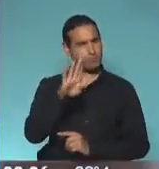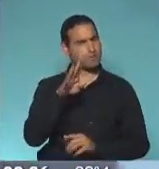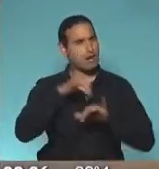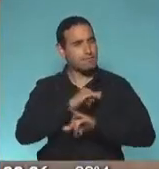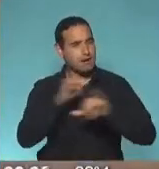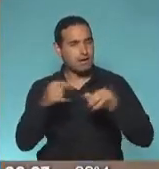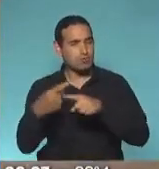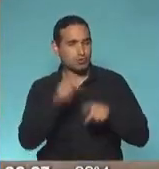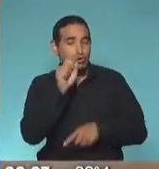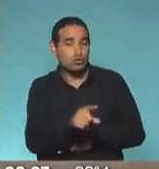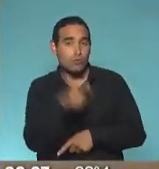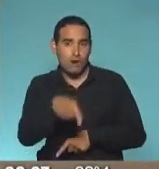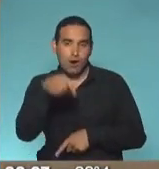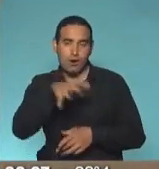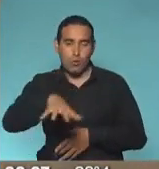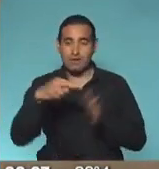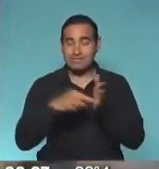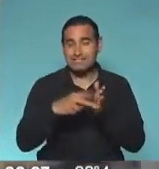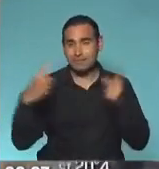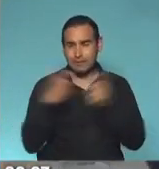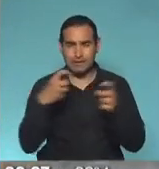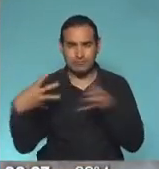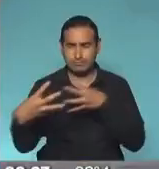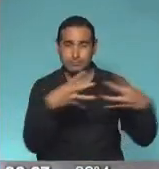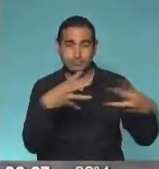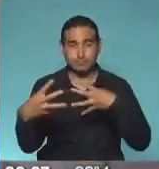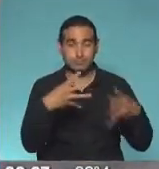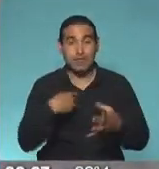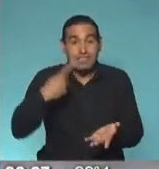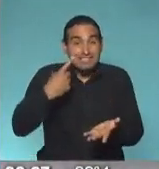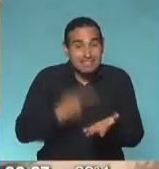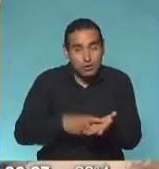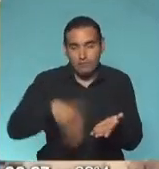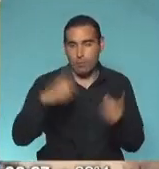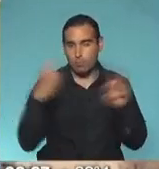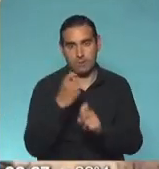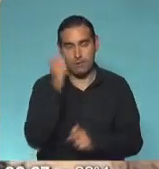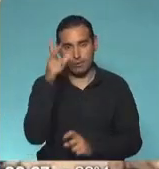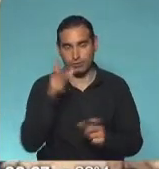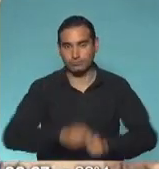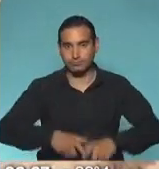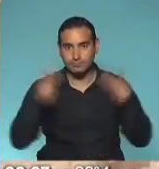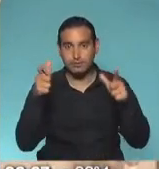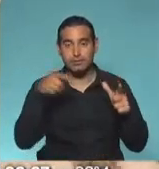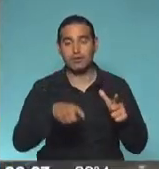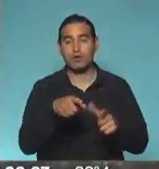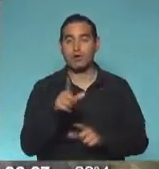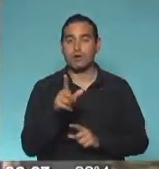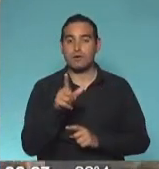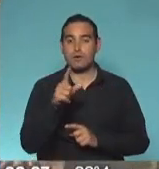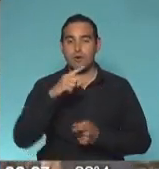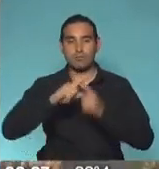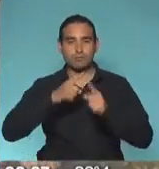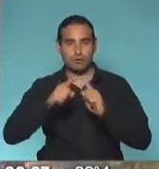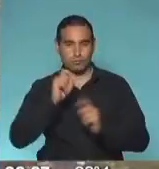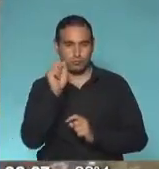complejo escenario de la guerra civil siria, cada movimiento puede tener múltiples consecuencias. Los halcones de la política exterior